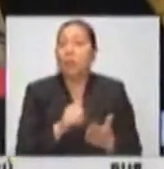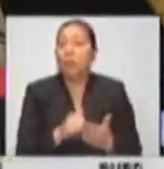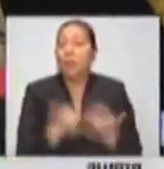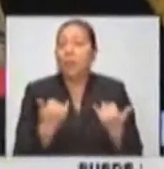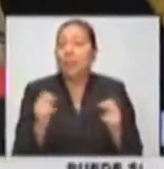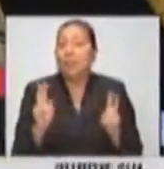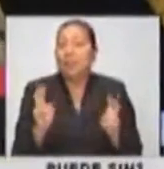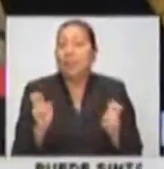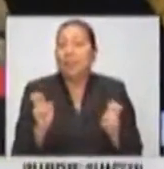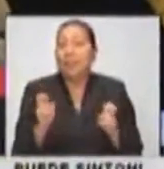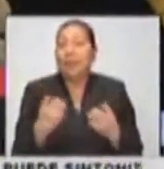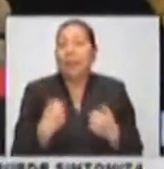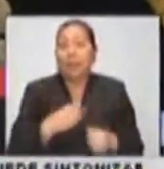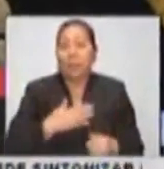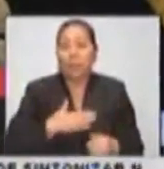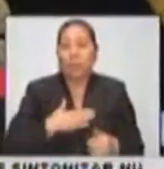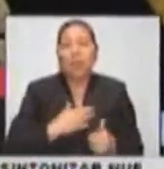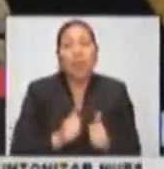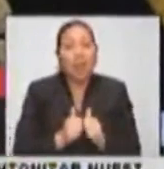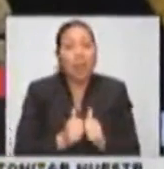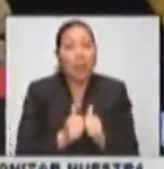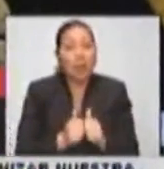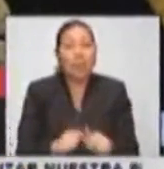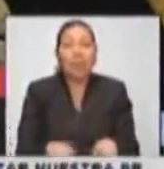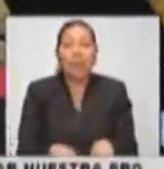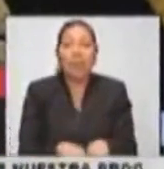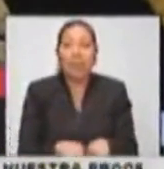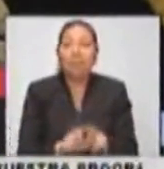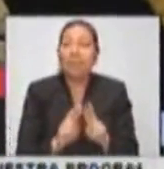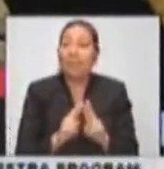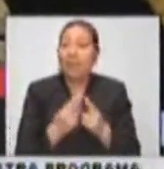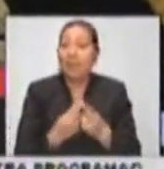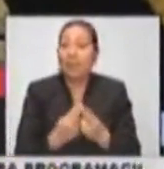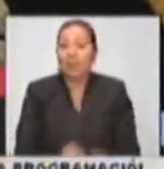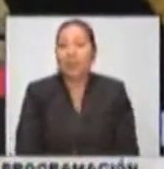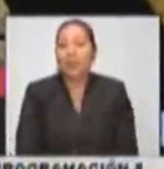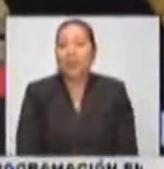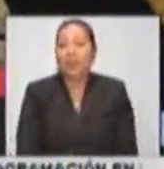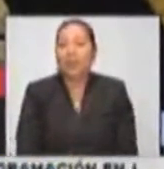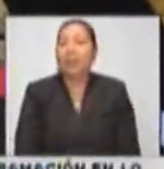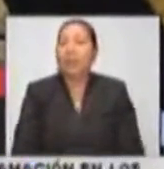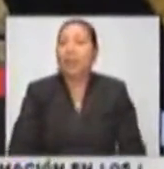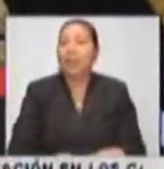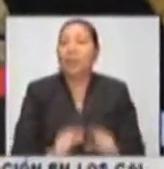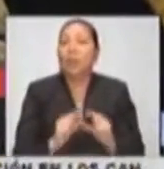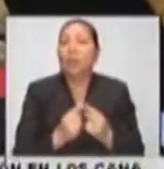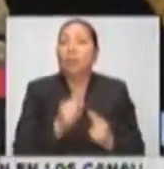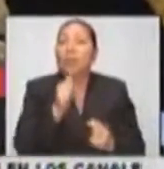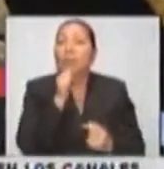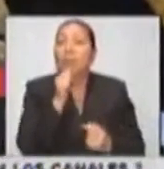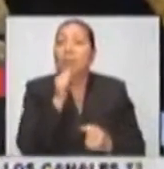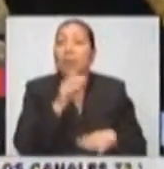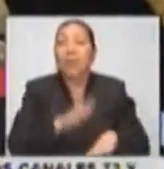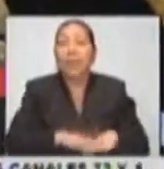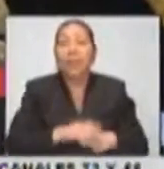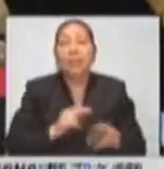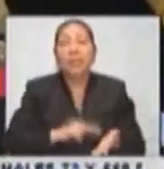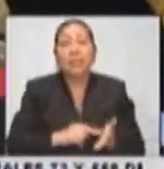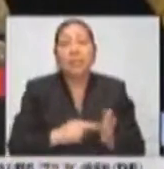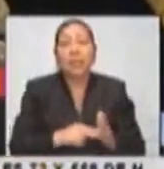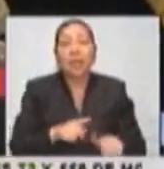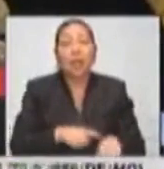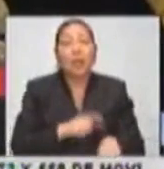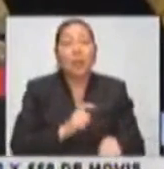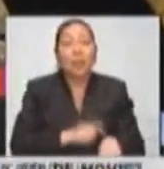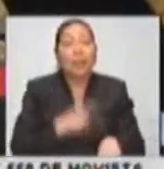tema empresarial que acompaña y acompaña también las reuniones. Creo que la discusión con el sector privado sobre lo que esto significa en el largo